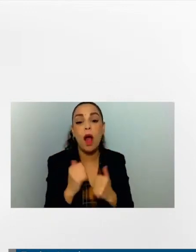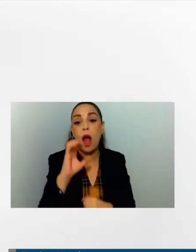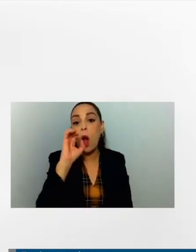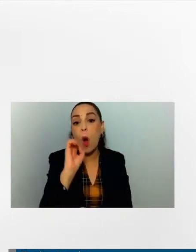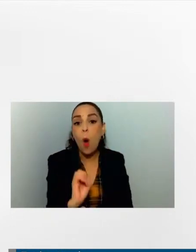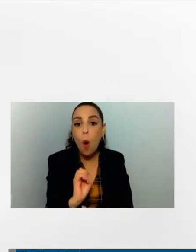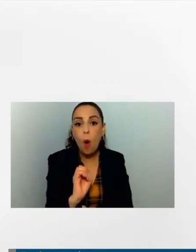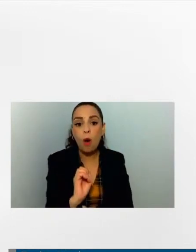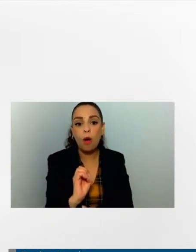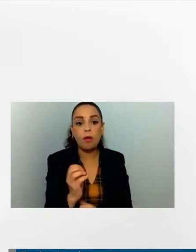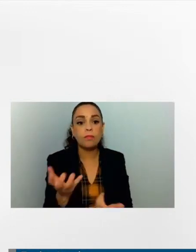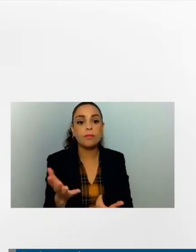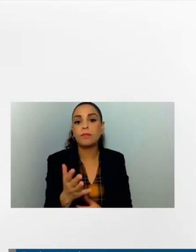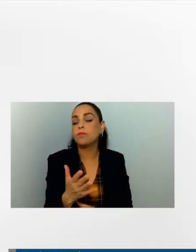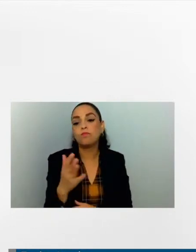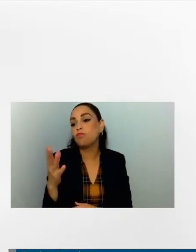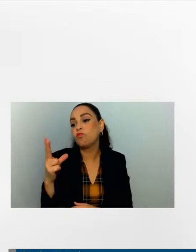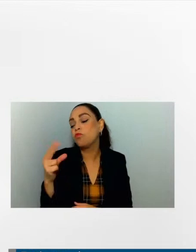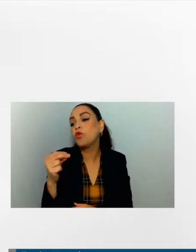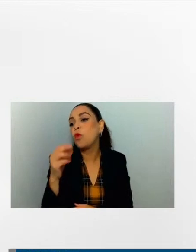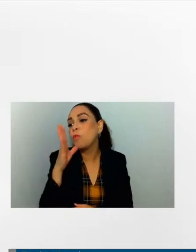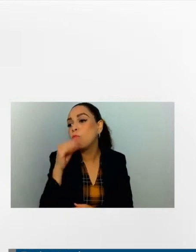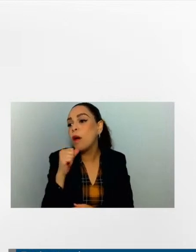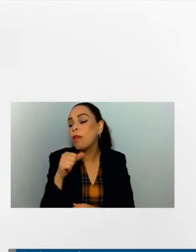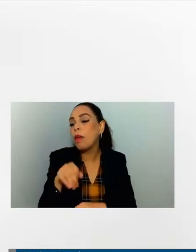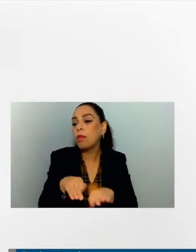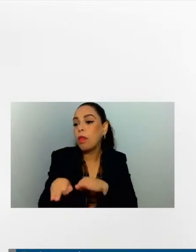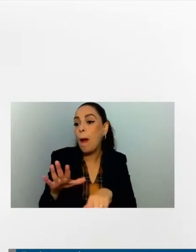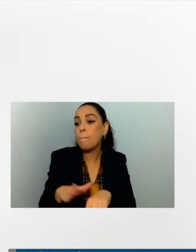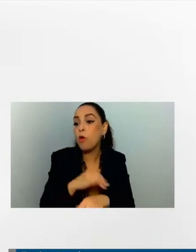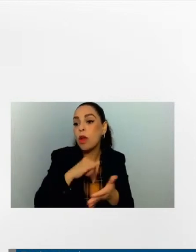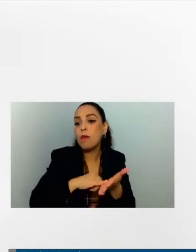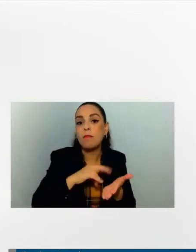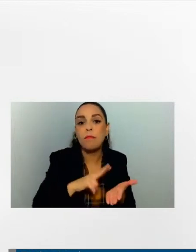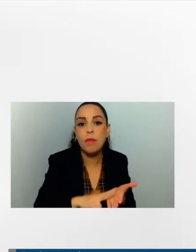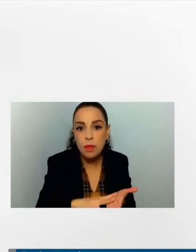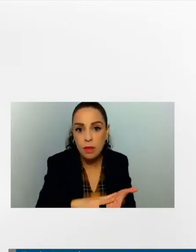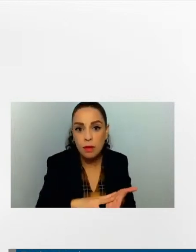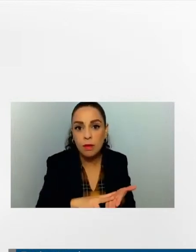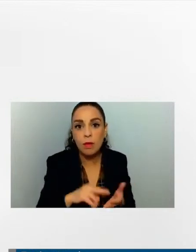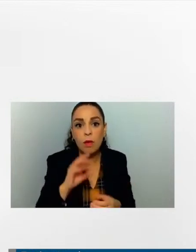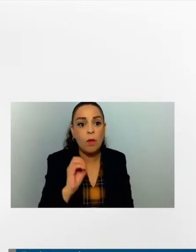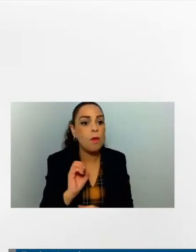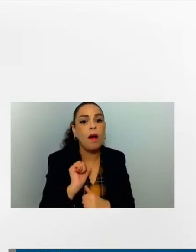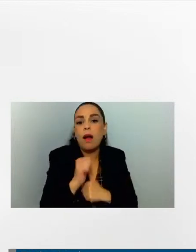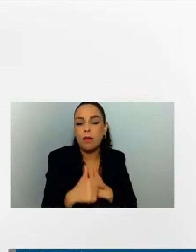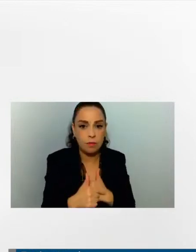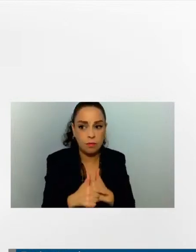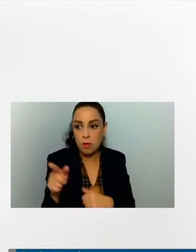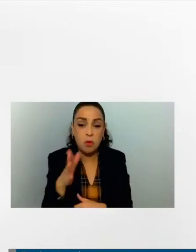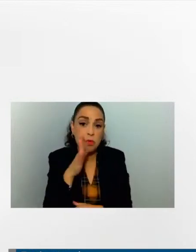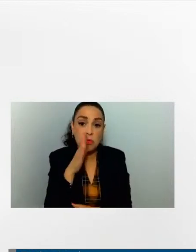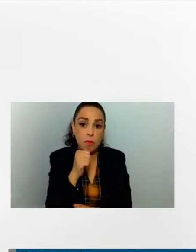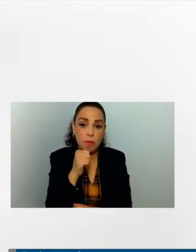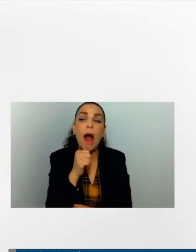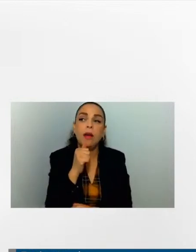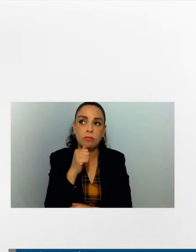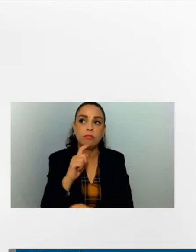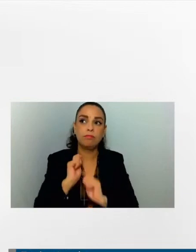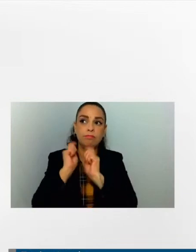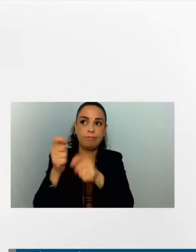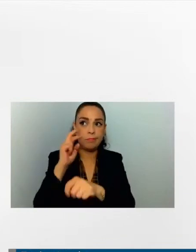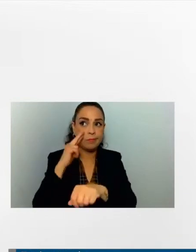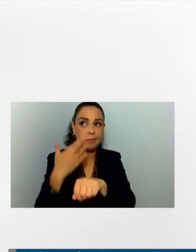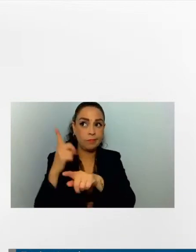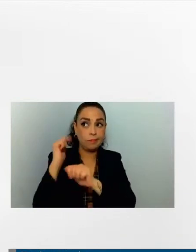para dar esos alimentos, ¿no? Y en esa misma medida tampoco cabe que digamos, oye, si el papá, que creo que era así en ese caso, el papá no da